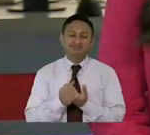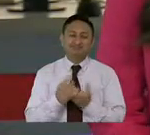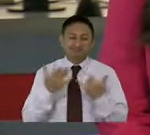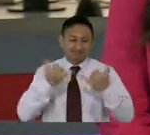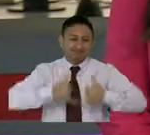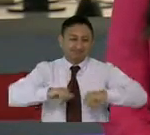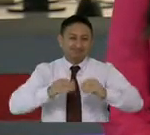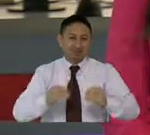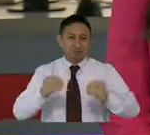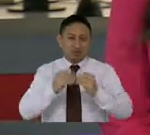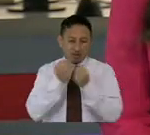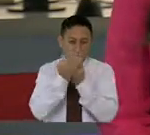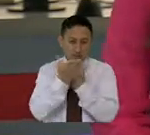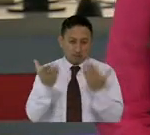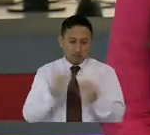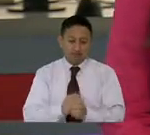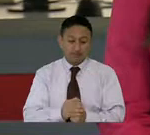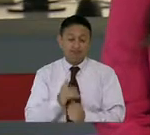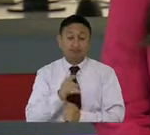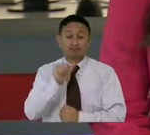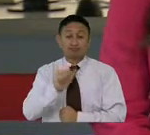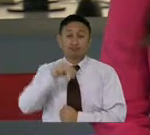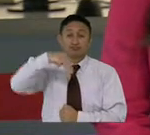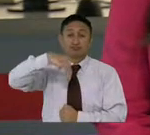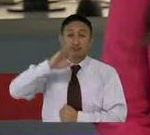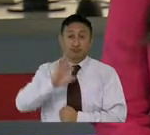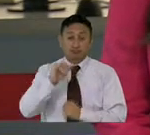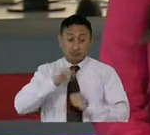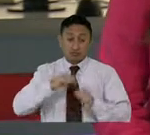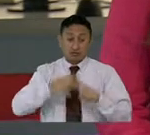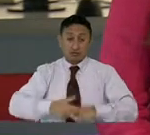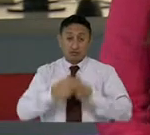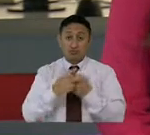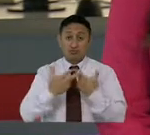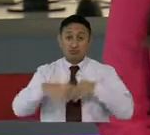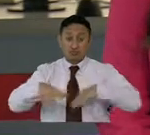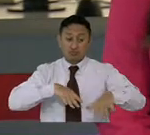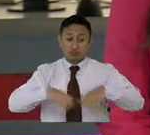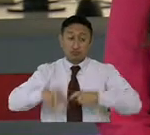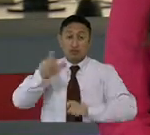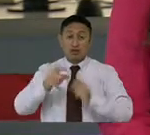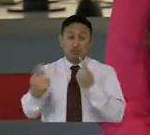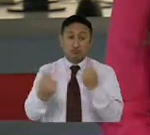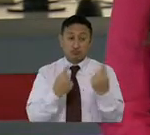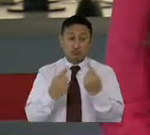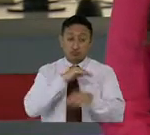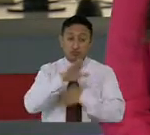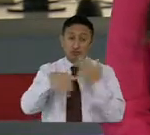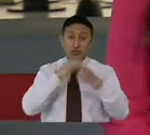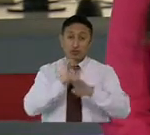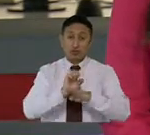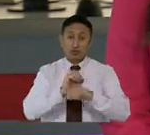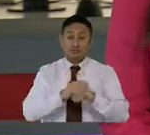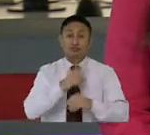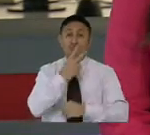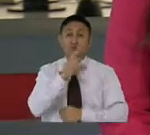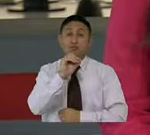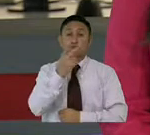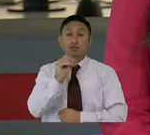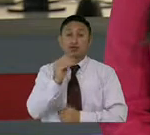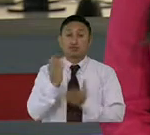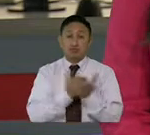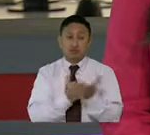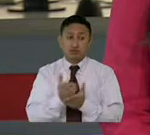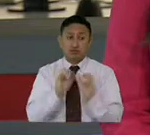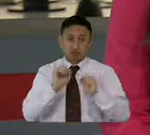Continuamos con más información. La Agencia Nacional de Tránsito reanudó sus actividades de atención al público a escala nacional. 220 servicios están